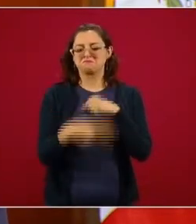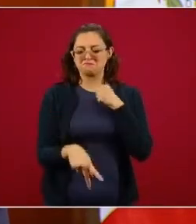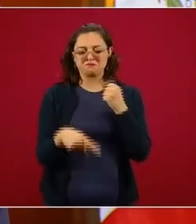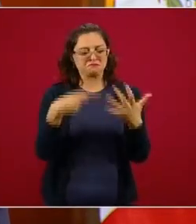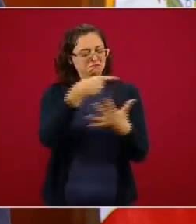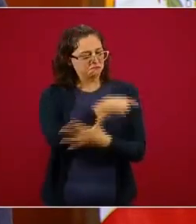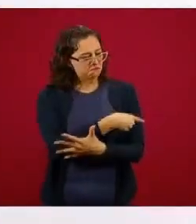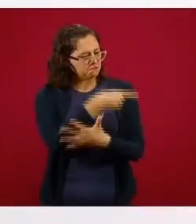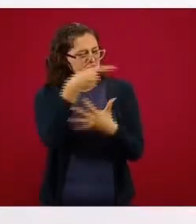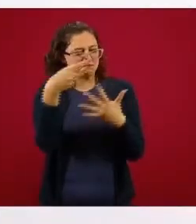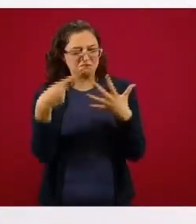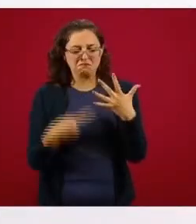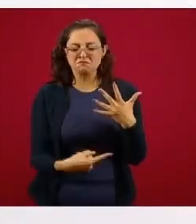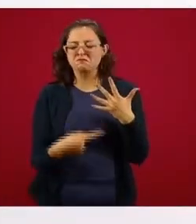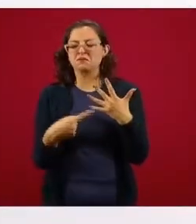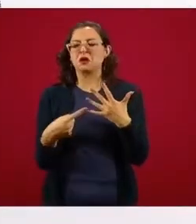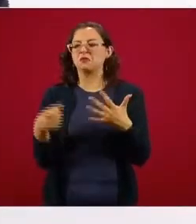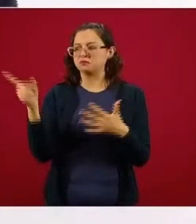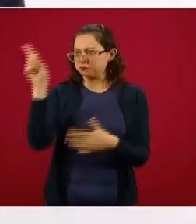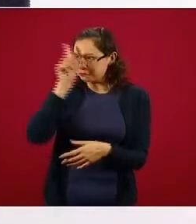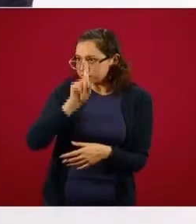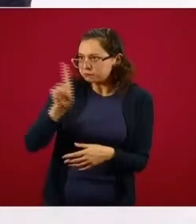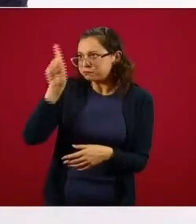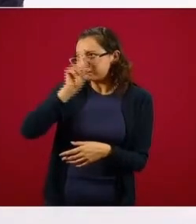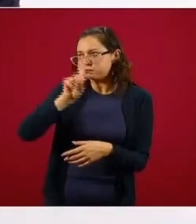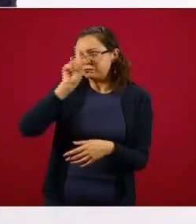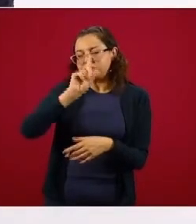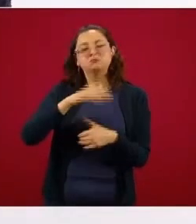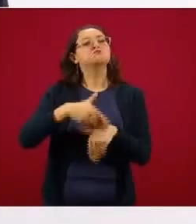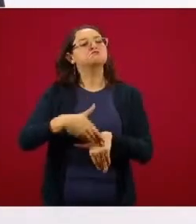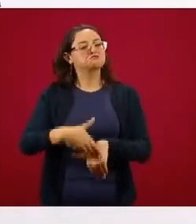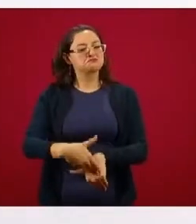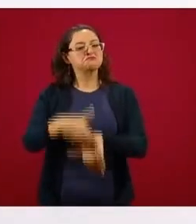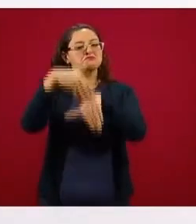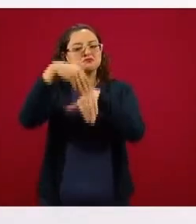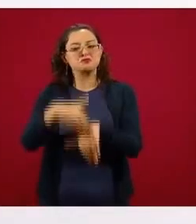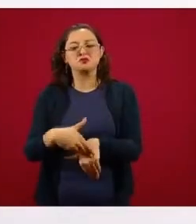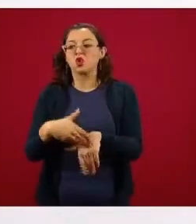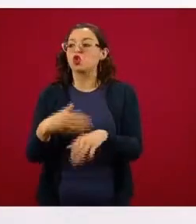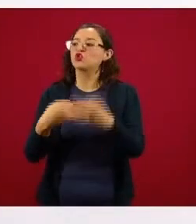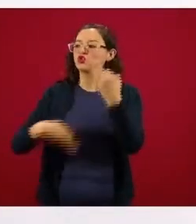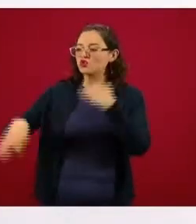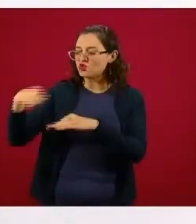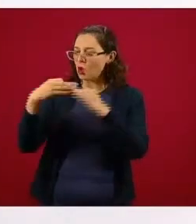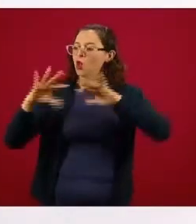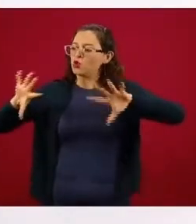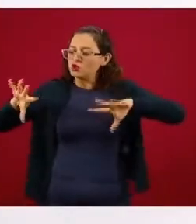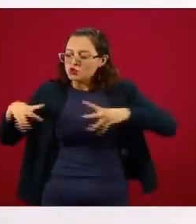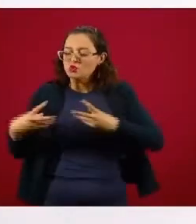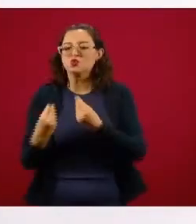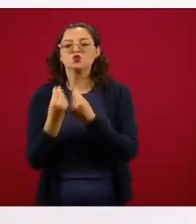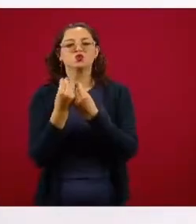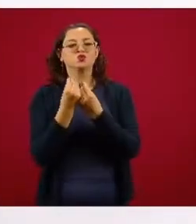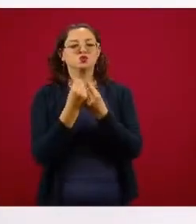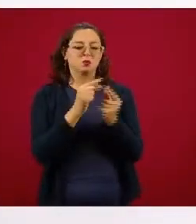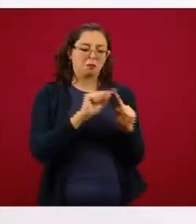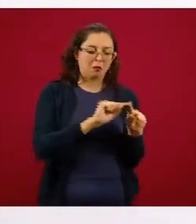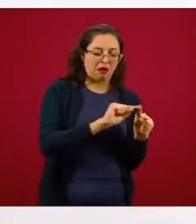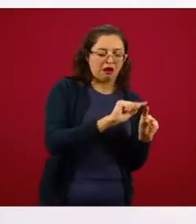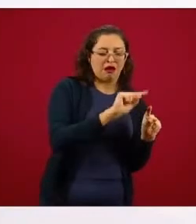acatado casi siempre las recomendaciones de los expertos y entre todos estamos